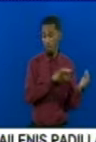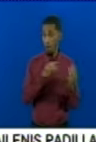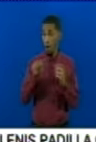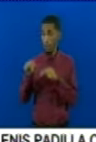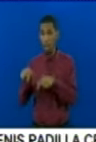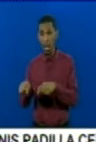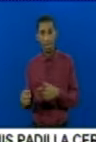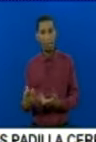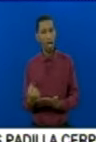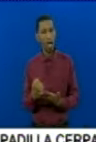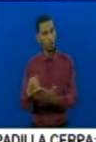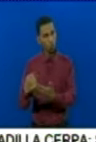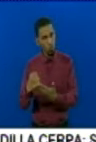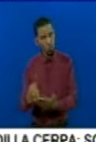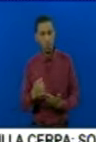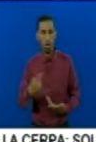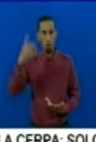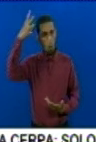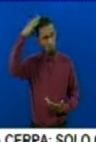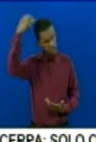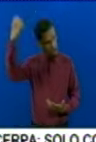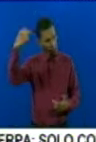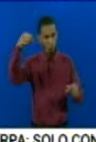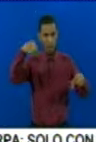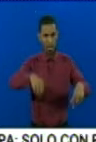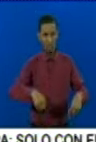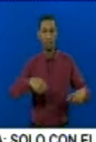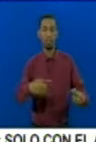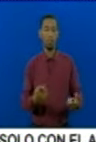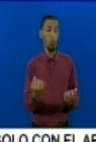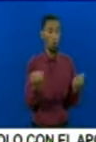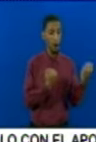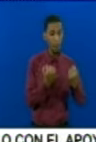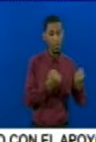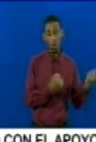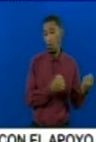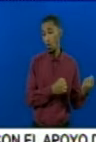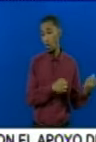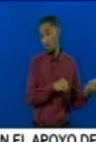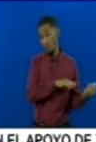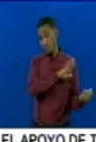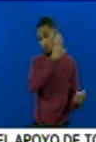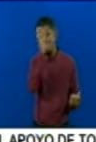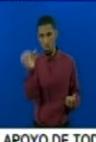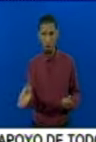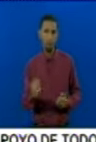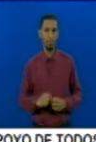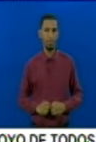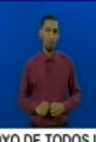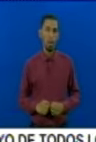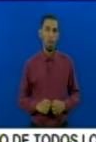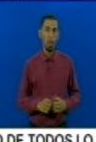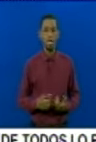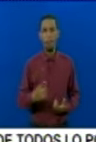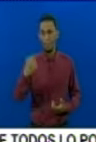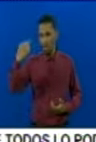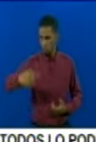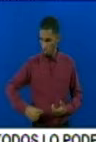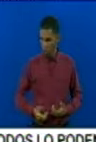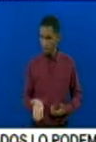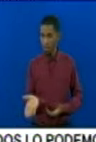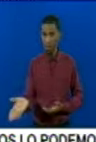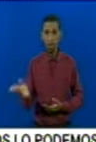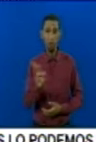máxima dirección del gobierno en la provincia. Él, desde lo personal, también por la responsabilidad que